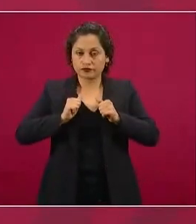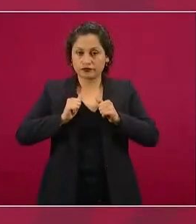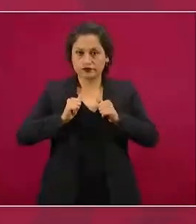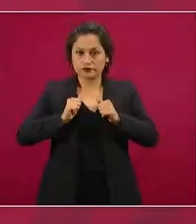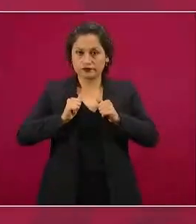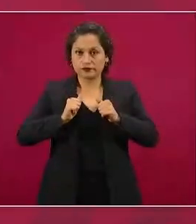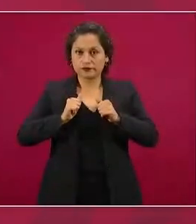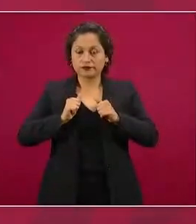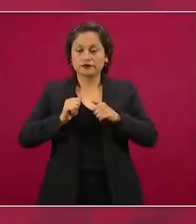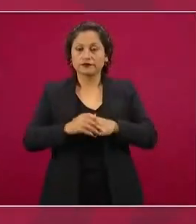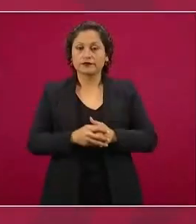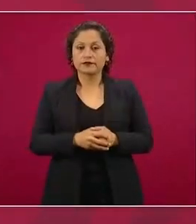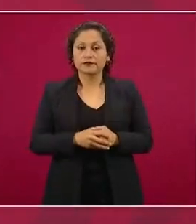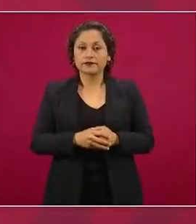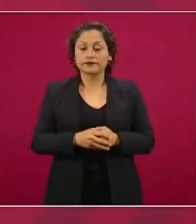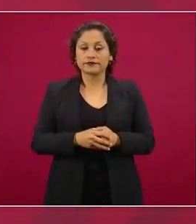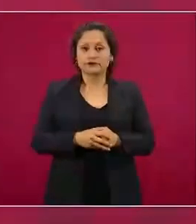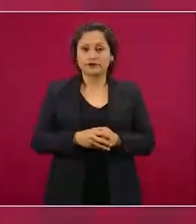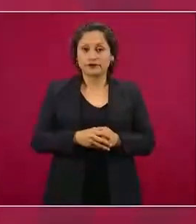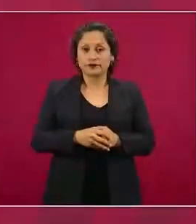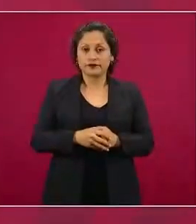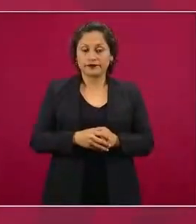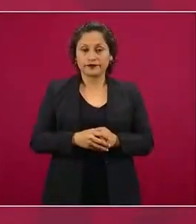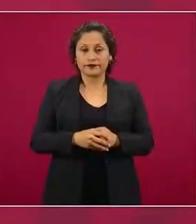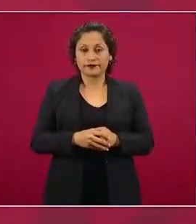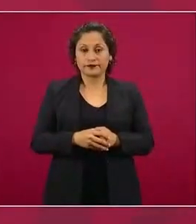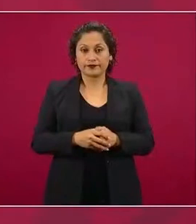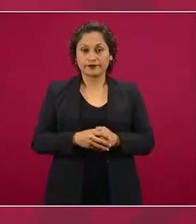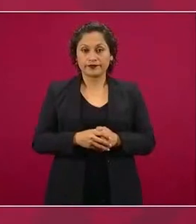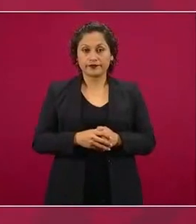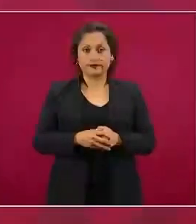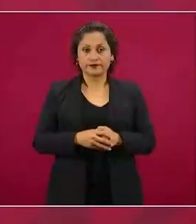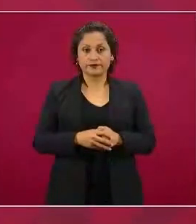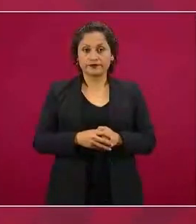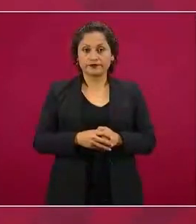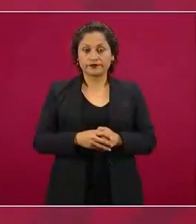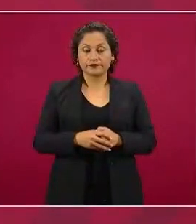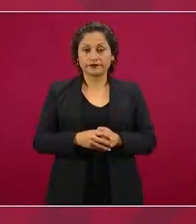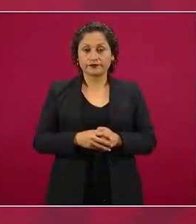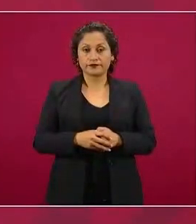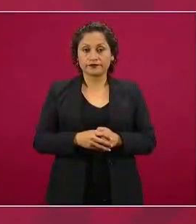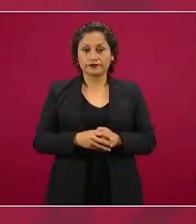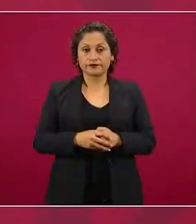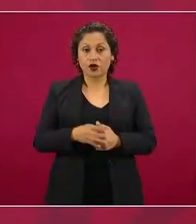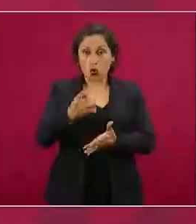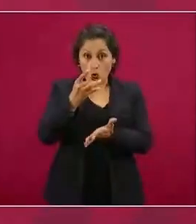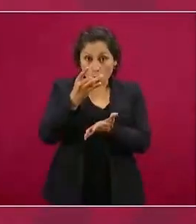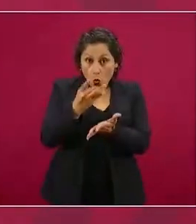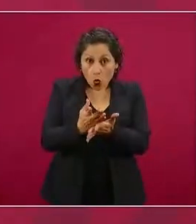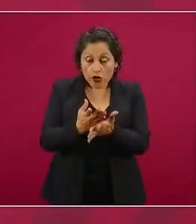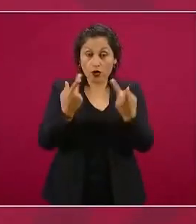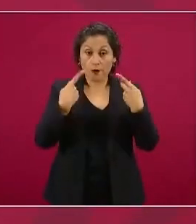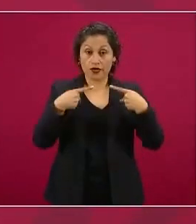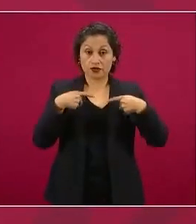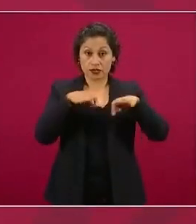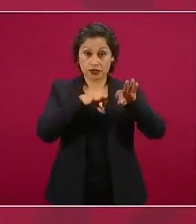no solo en servidores públicos de